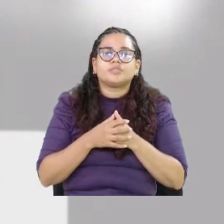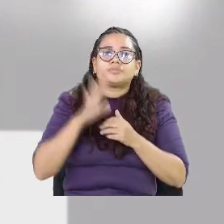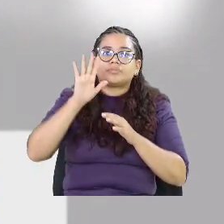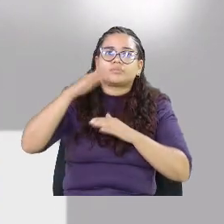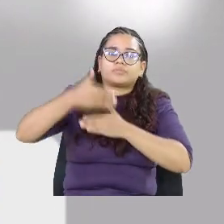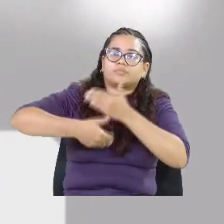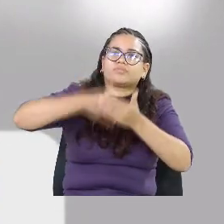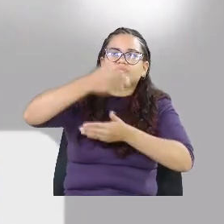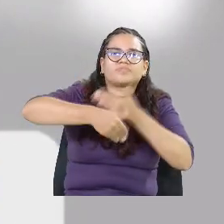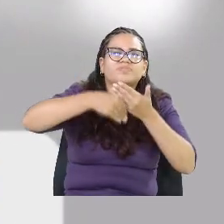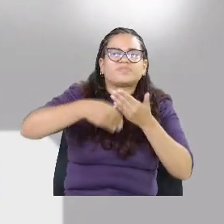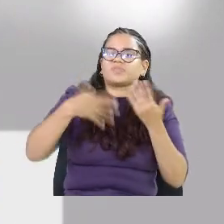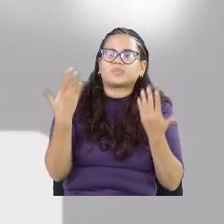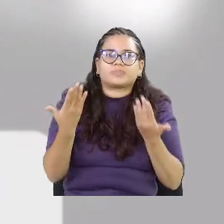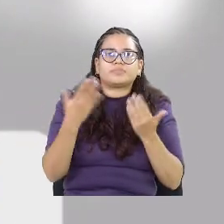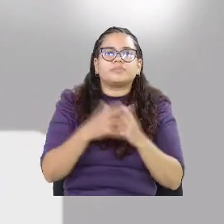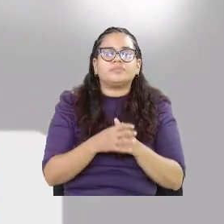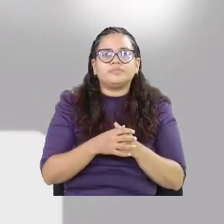proceso funciona.